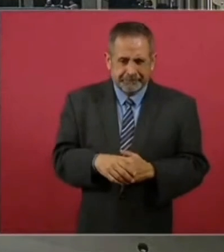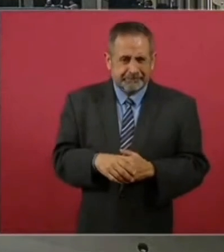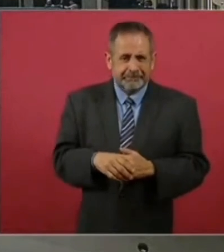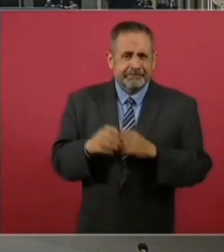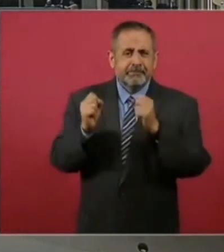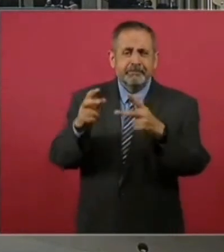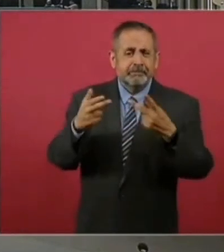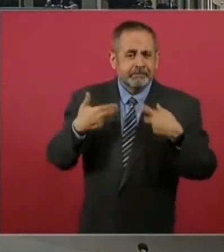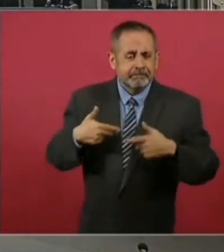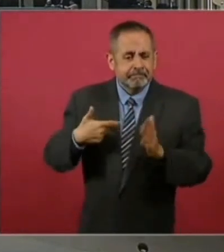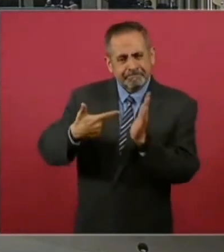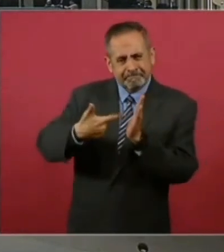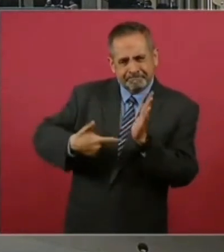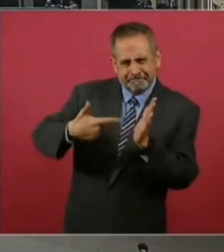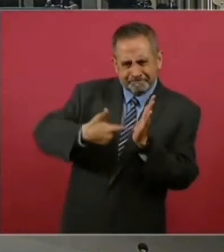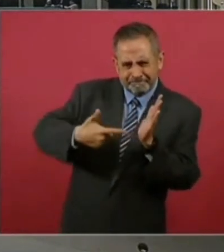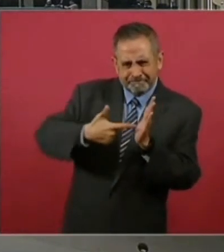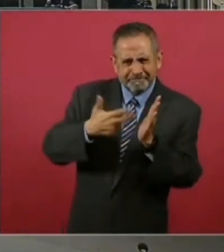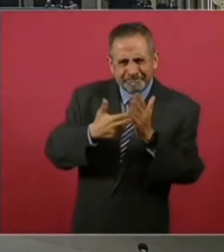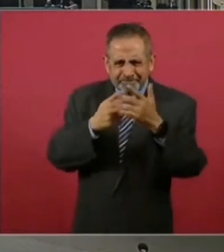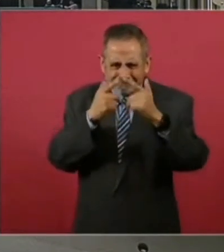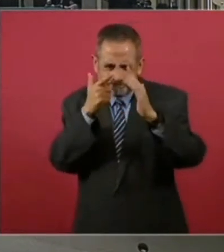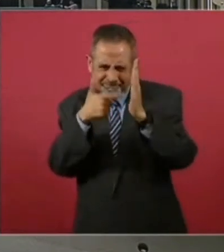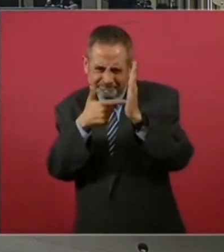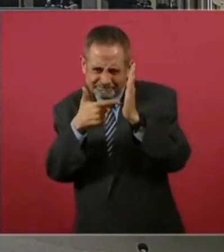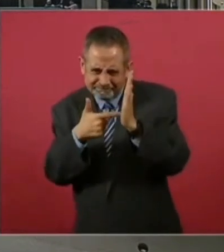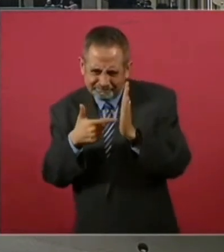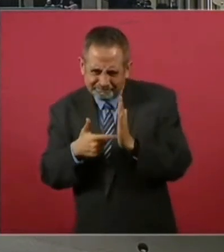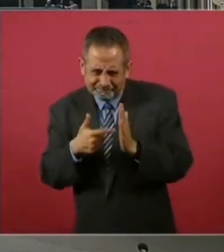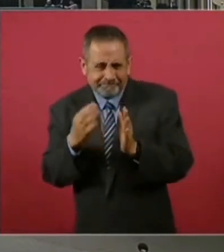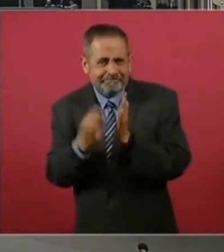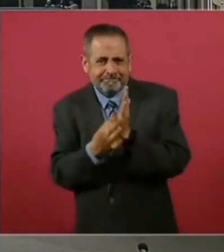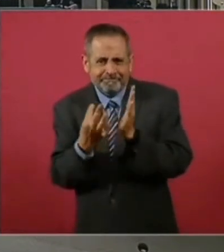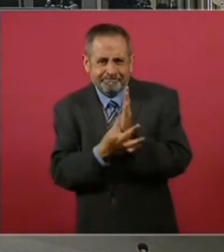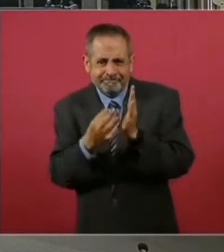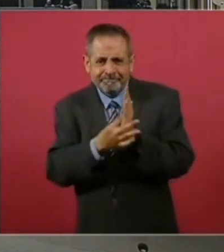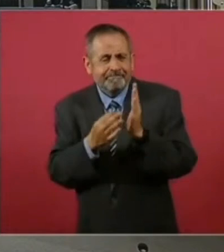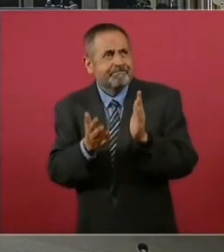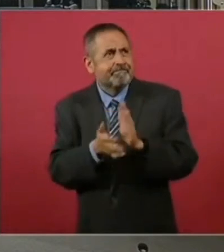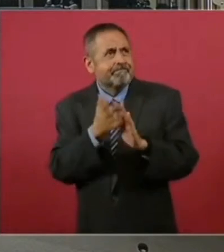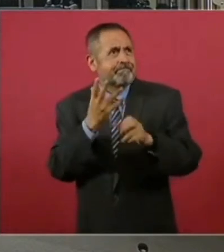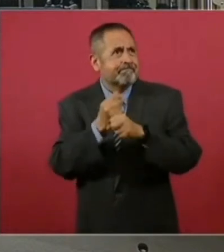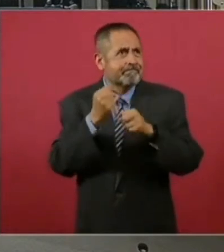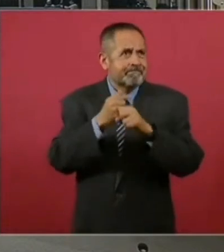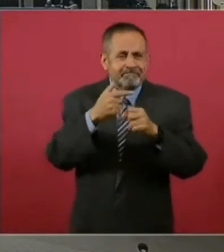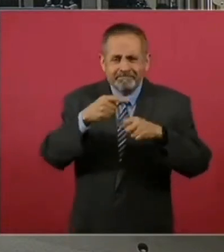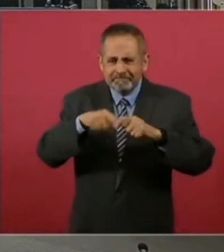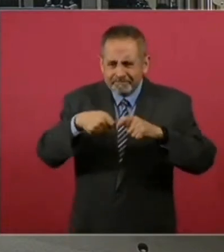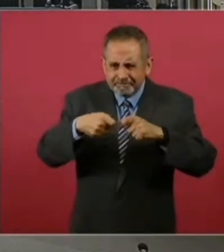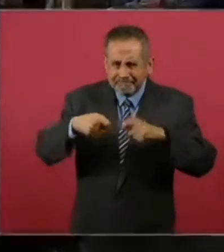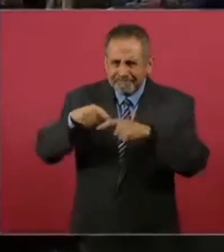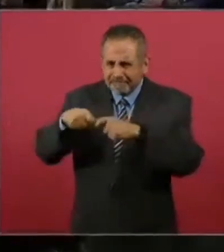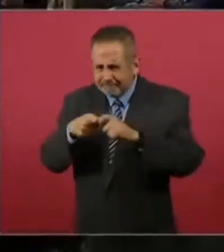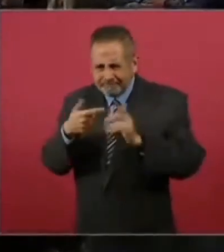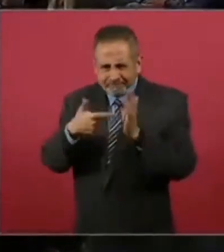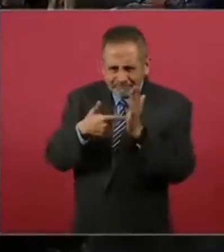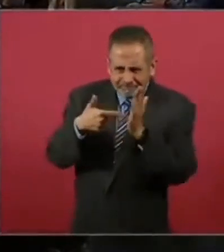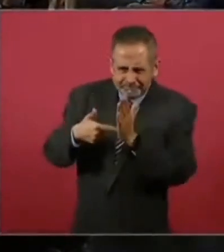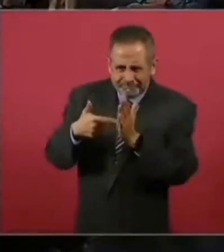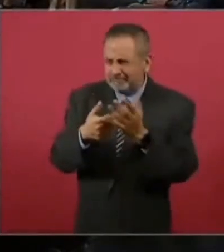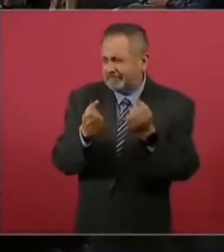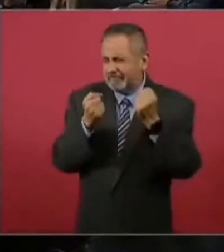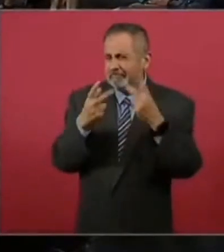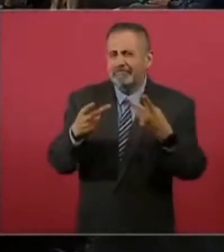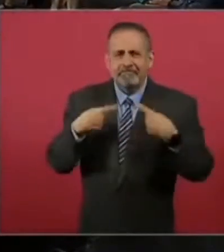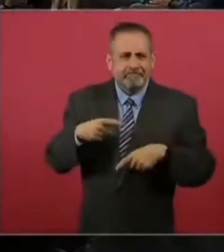cientos de soldadores y de obreros calificados, muchos técnicos y todo.